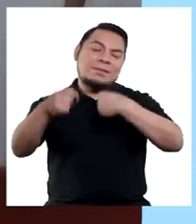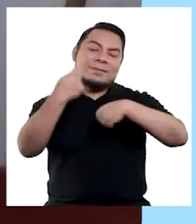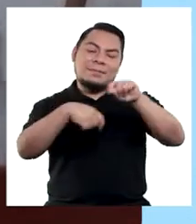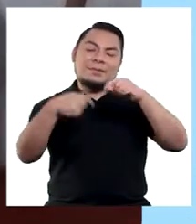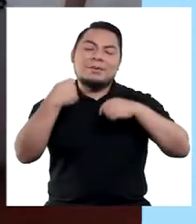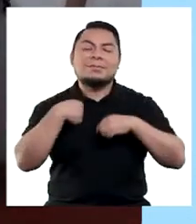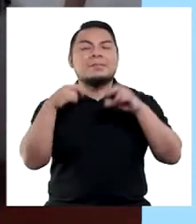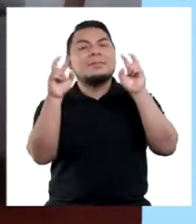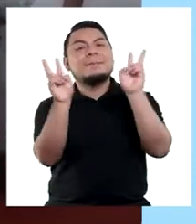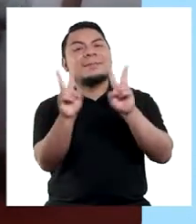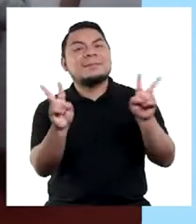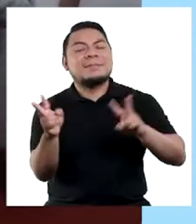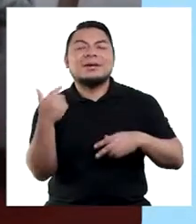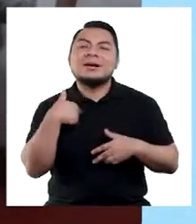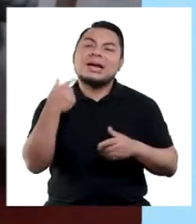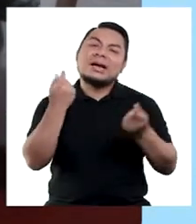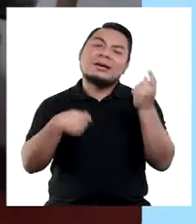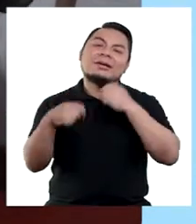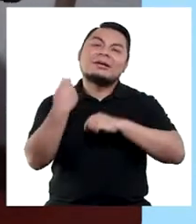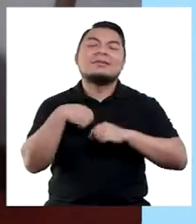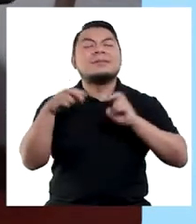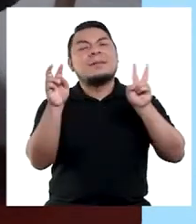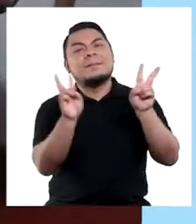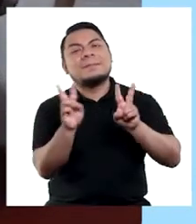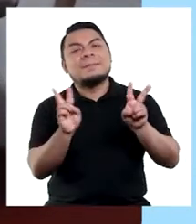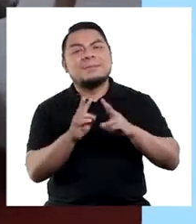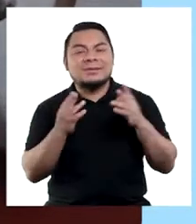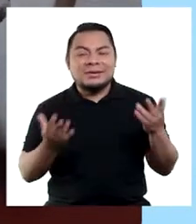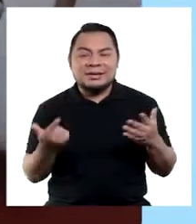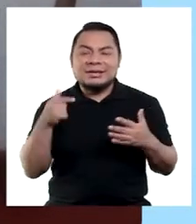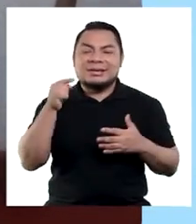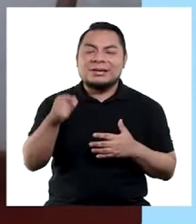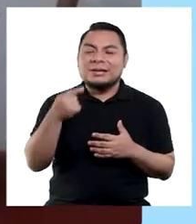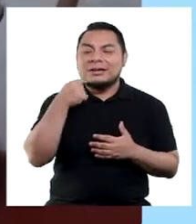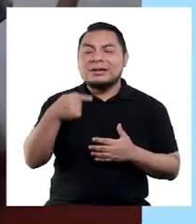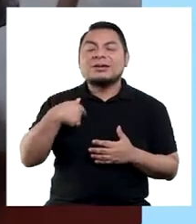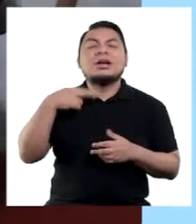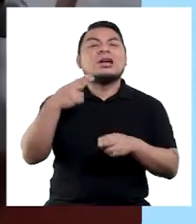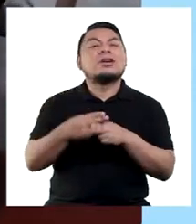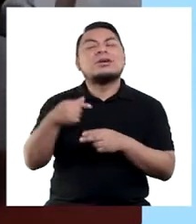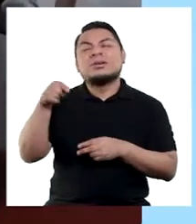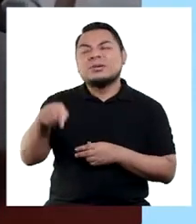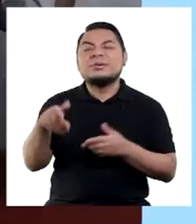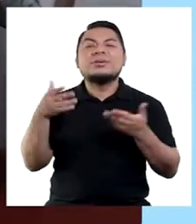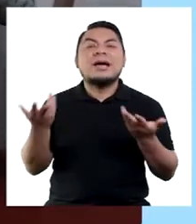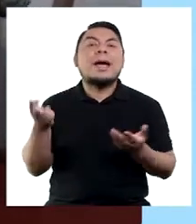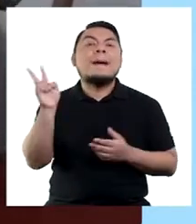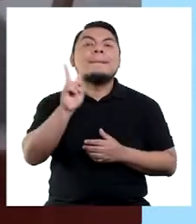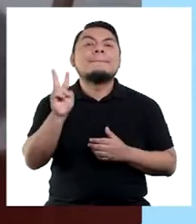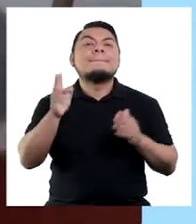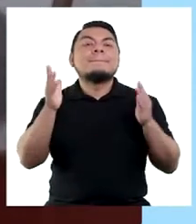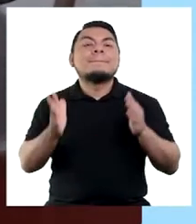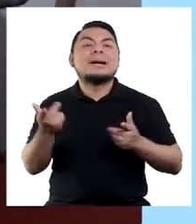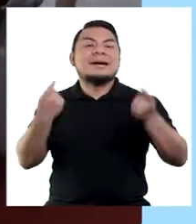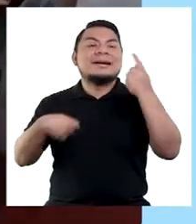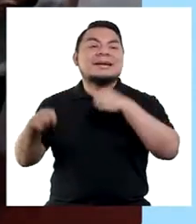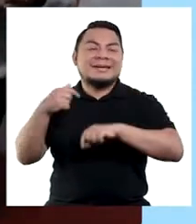cuando mis verduras vendo mis desnudas me llaman la